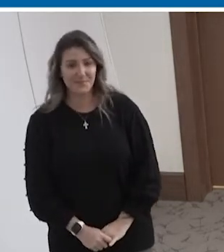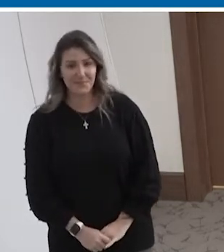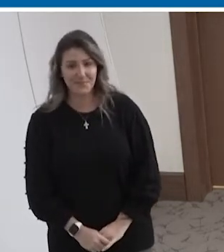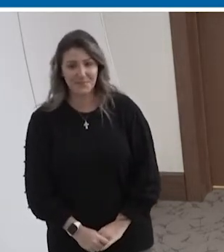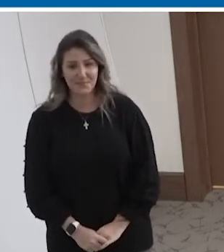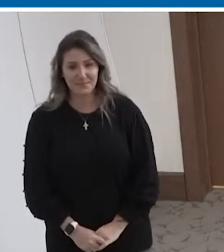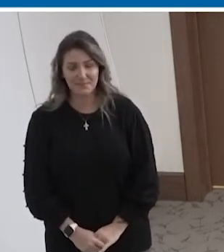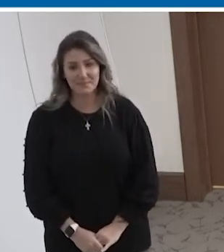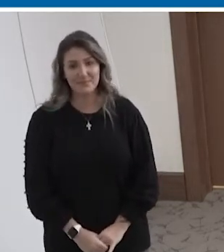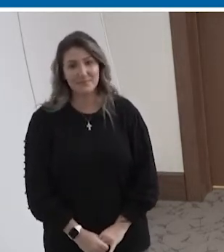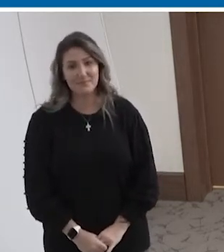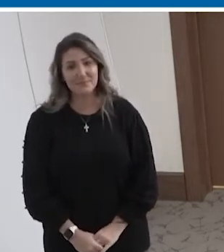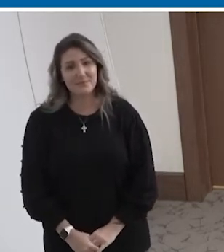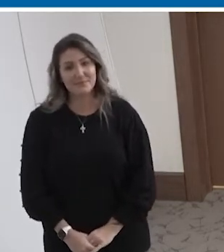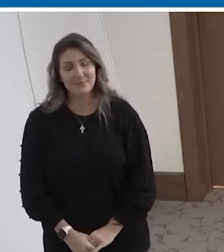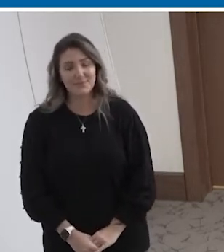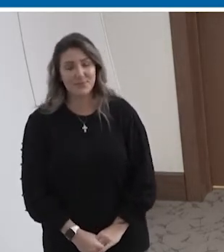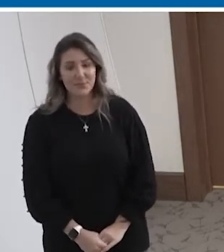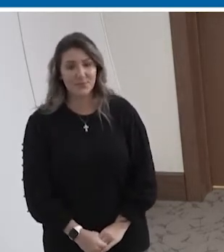los padres